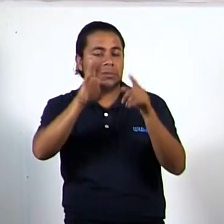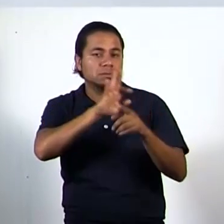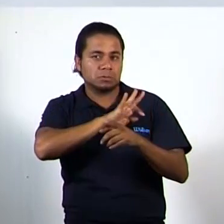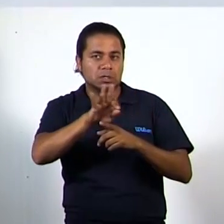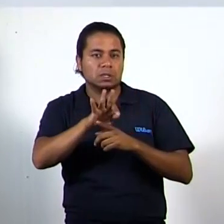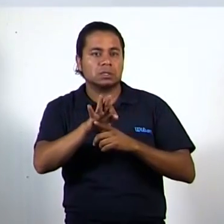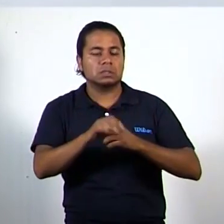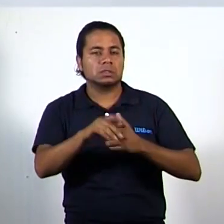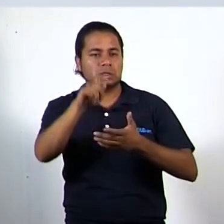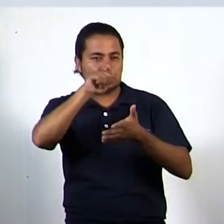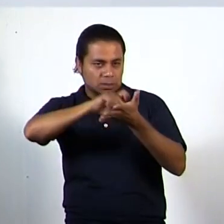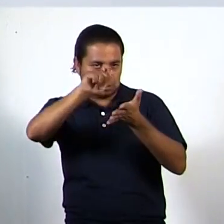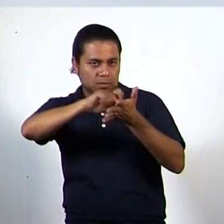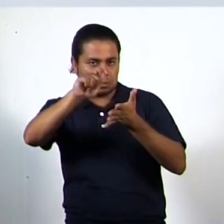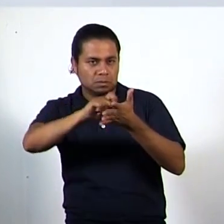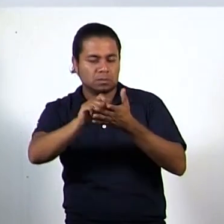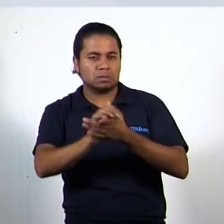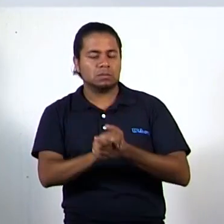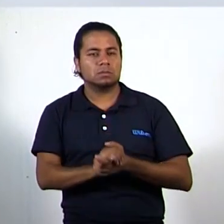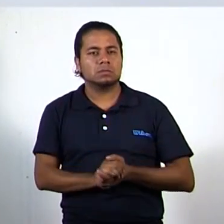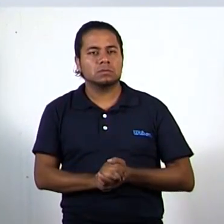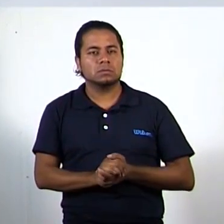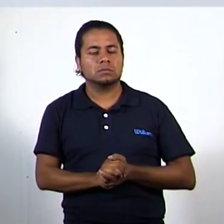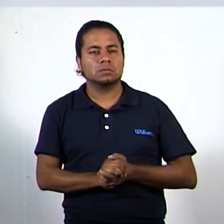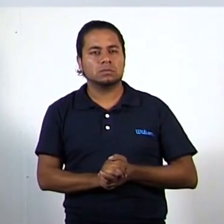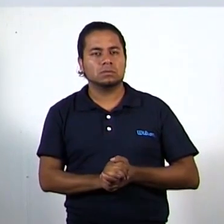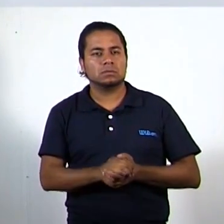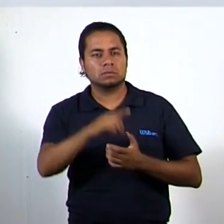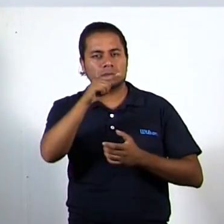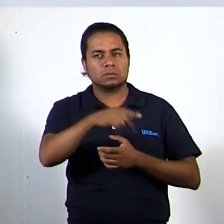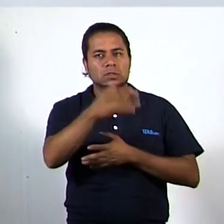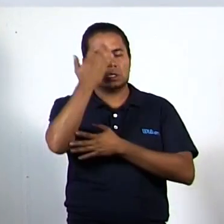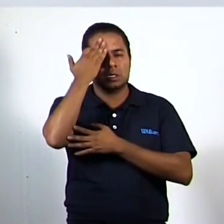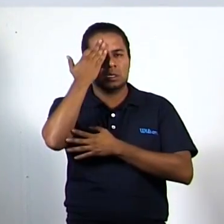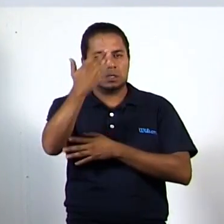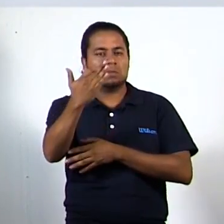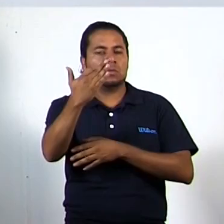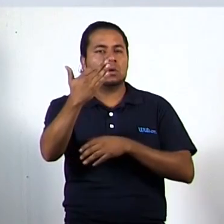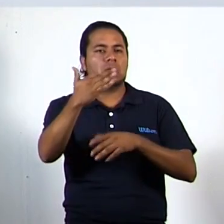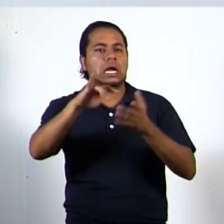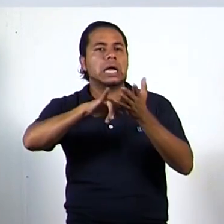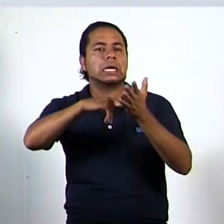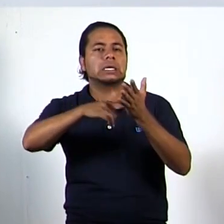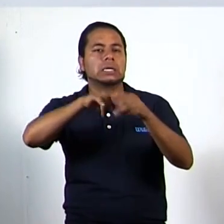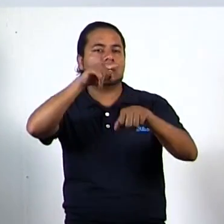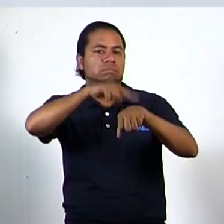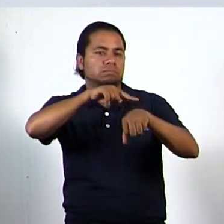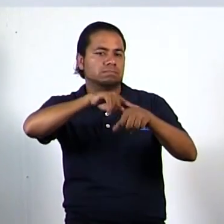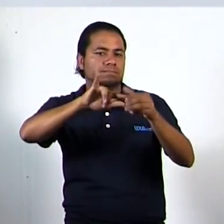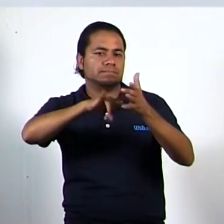anotarlas. Una situación en la que utilizo el tiempo es en el reloj.